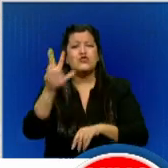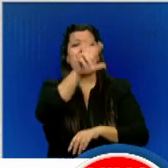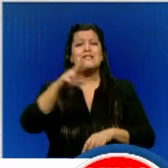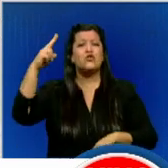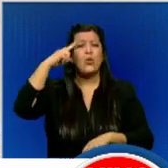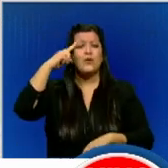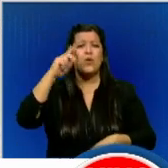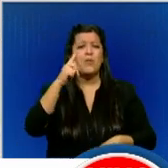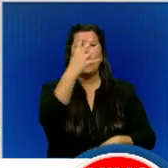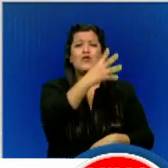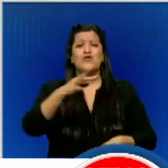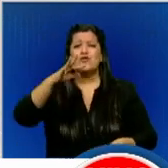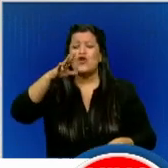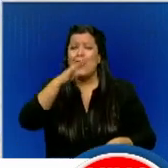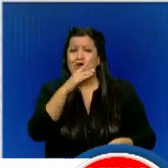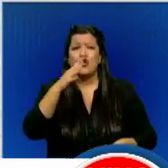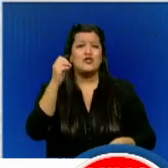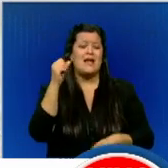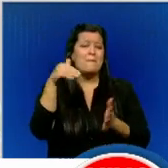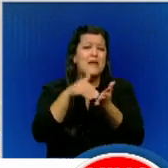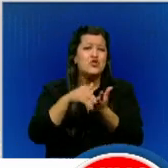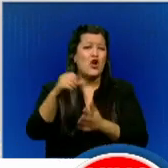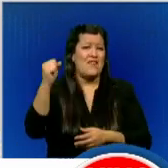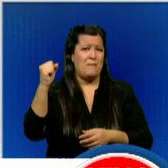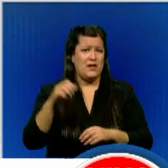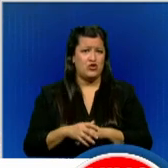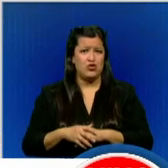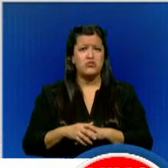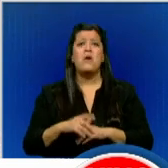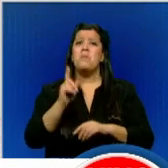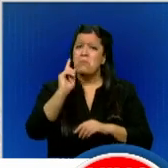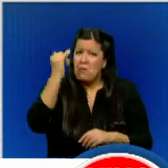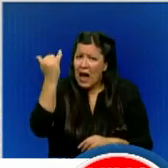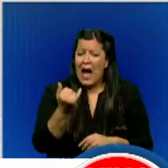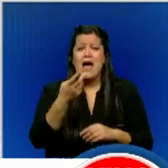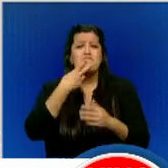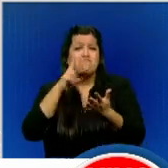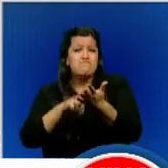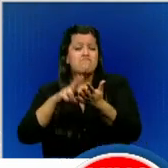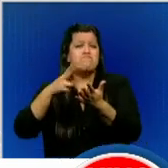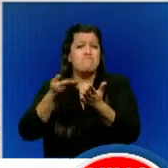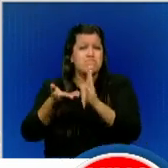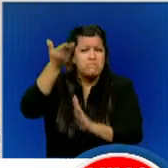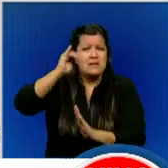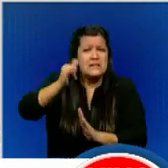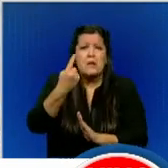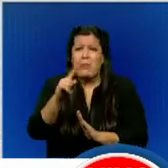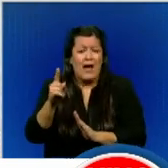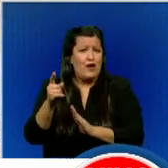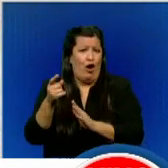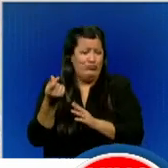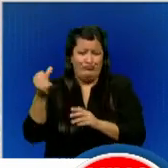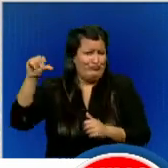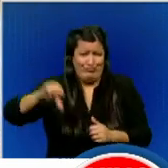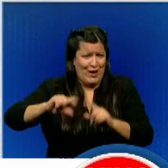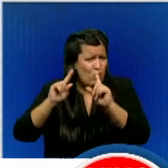414 millones de pesos a pesar del incremento del costo fiscal y esto se financia en el